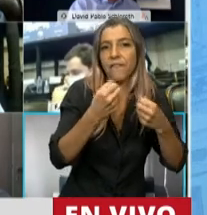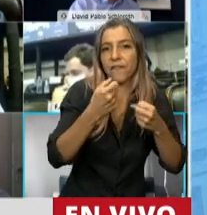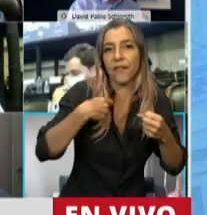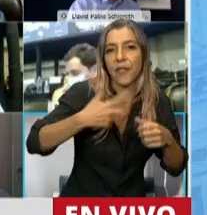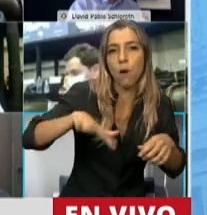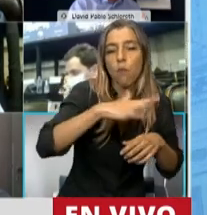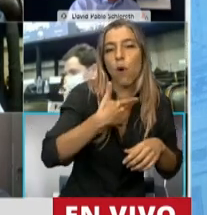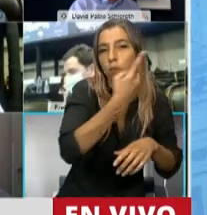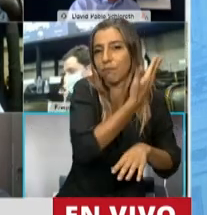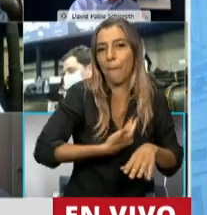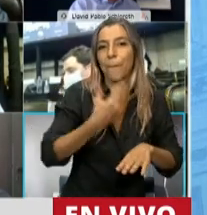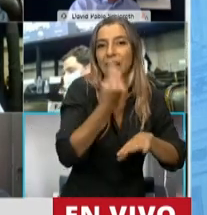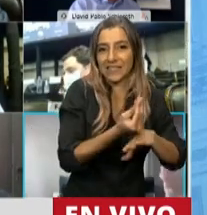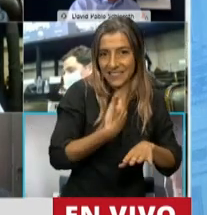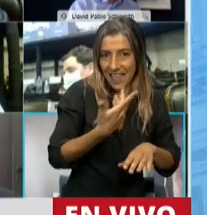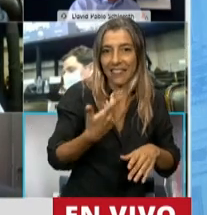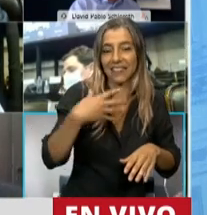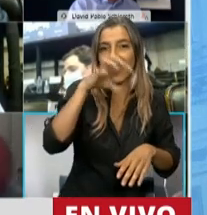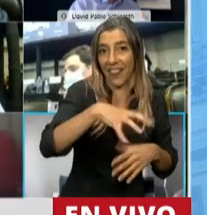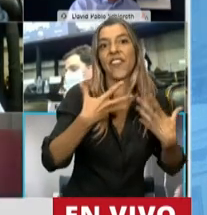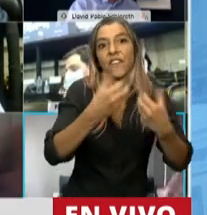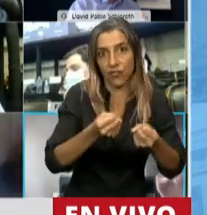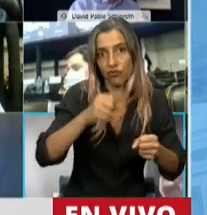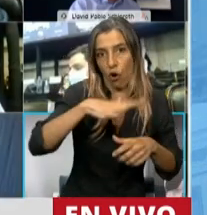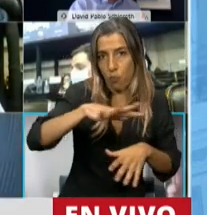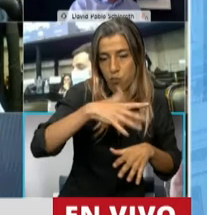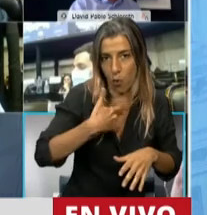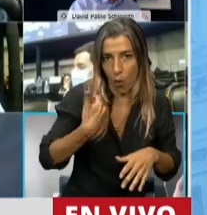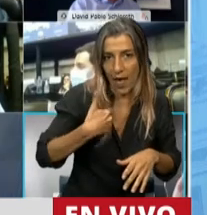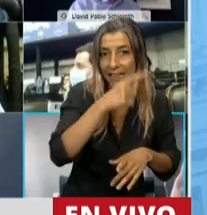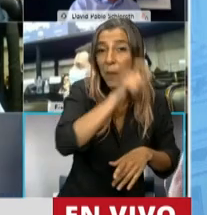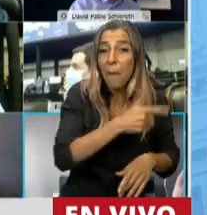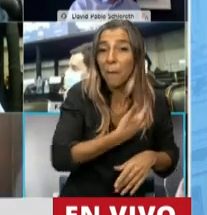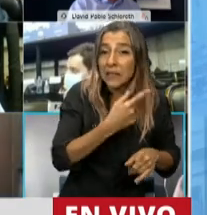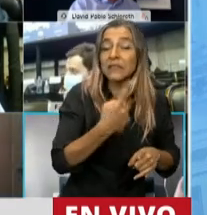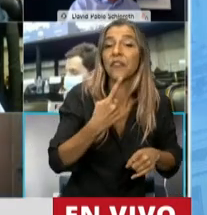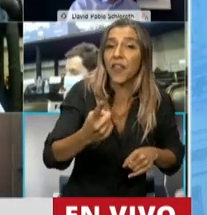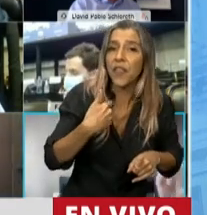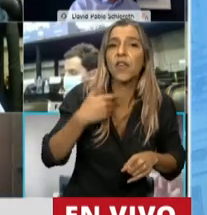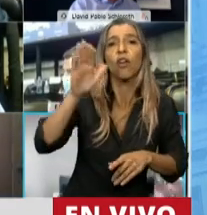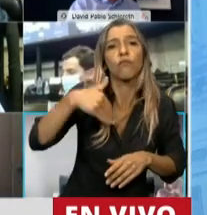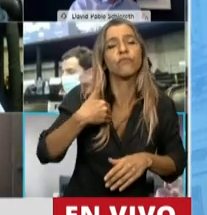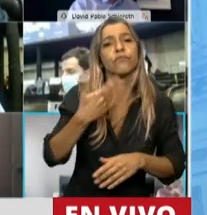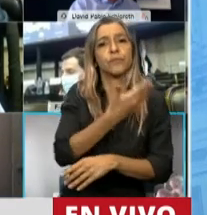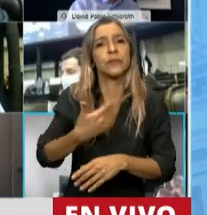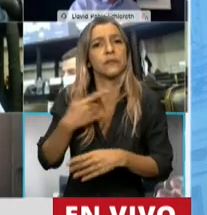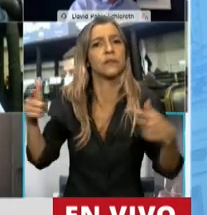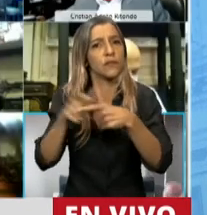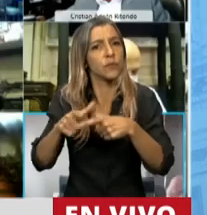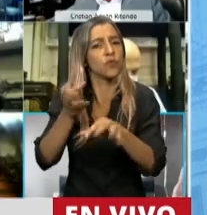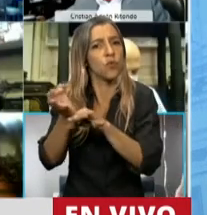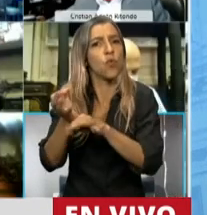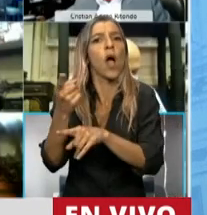la Asociación de Defensores de la Argentina, de Defensor del Pueblo de la Argentina, solicitando a la presidenta de la Comisión de Educación que trate nuestro